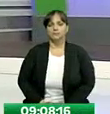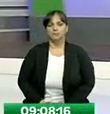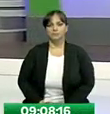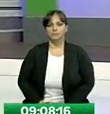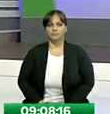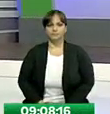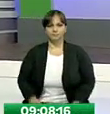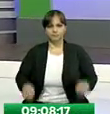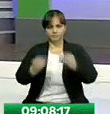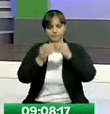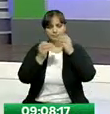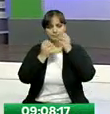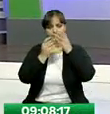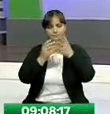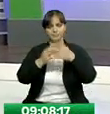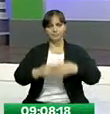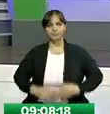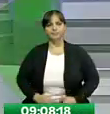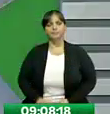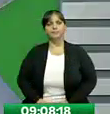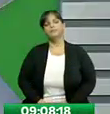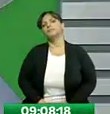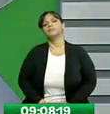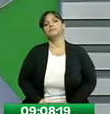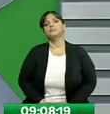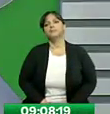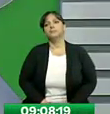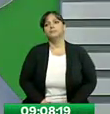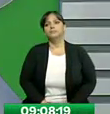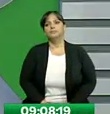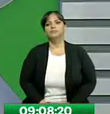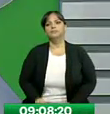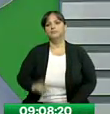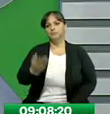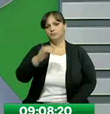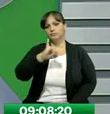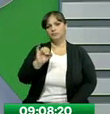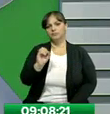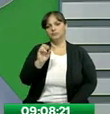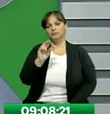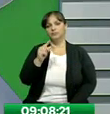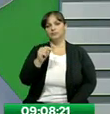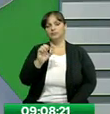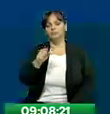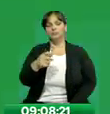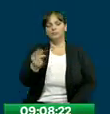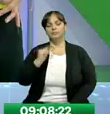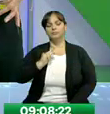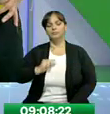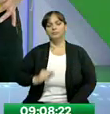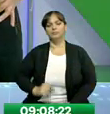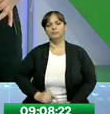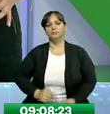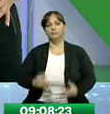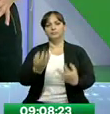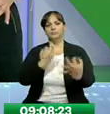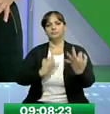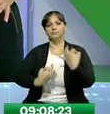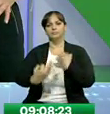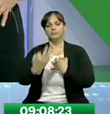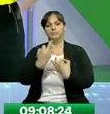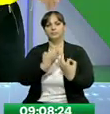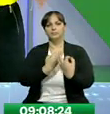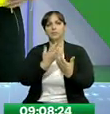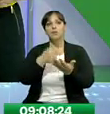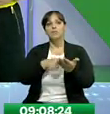las informaciones exteriores amigos televidentes saludamos una vez más a jorge salazar para que ahora sí nos dé detalles de la información acerca de esta